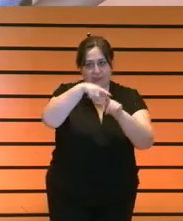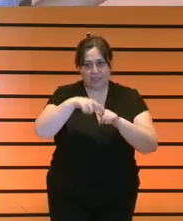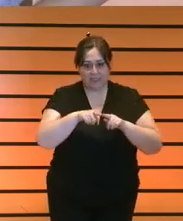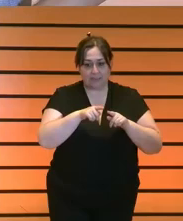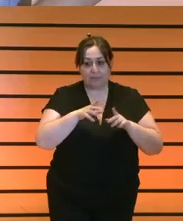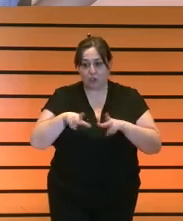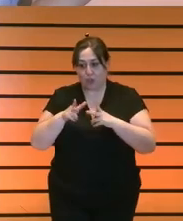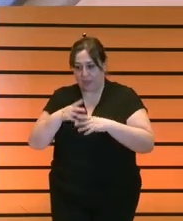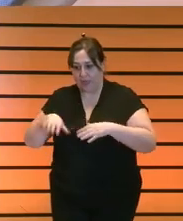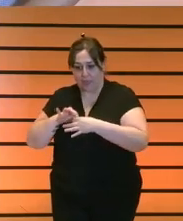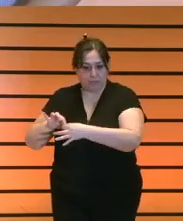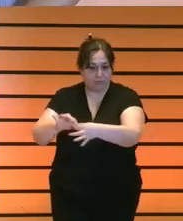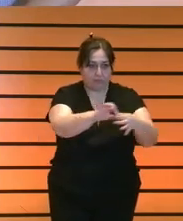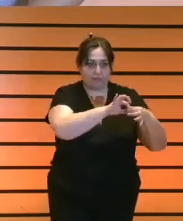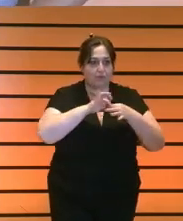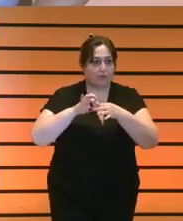civil organizada?